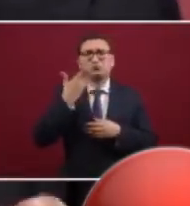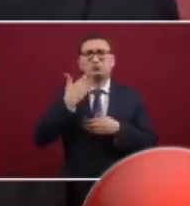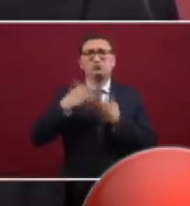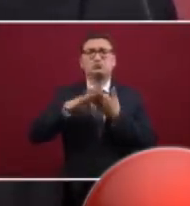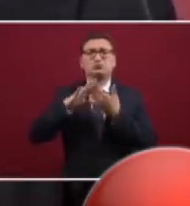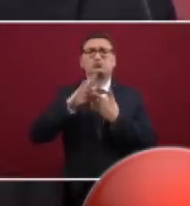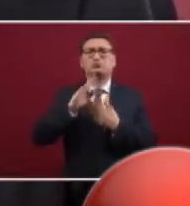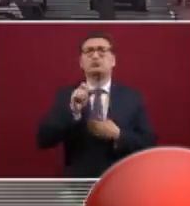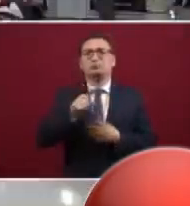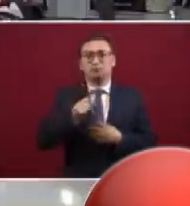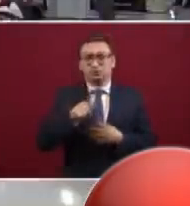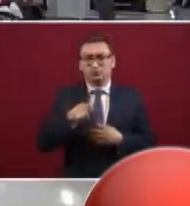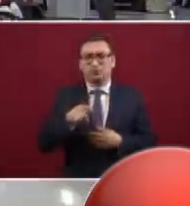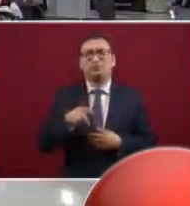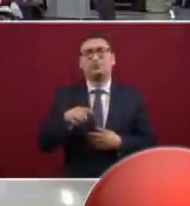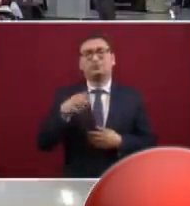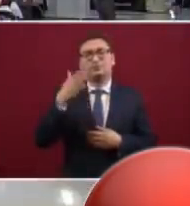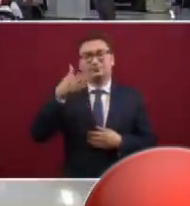Sí,